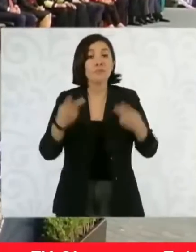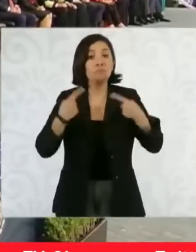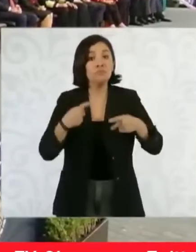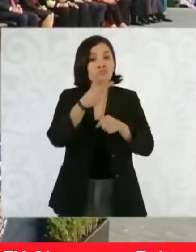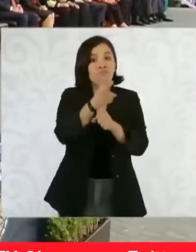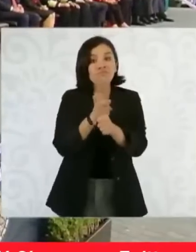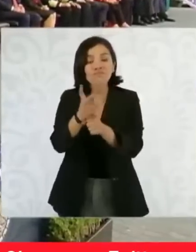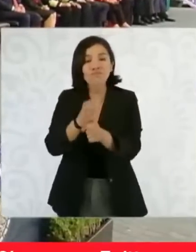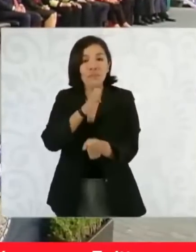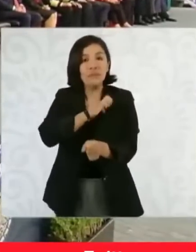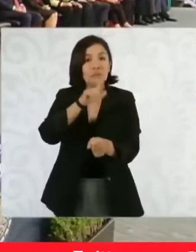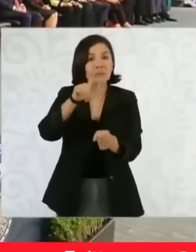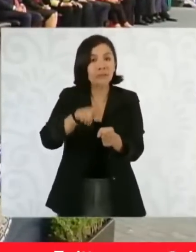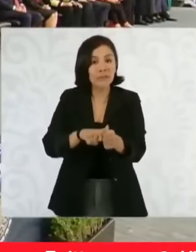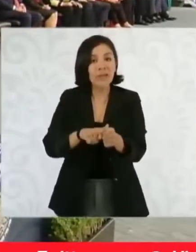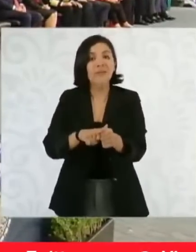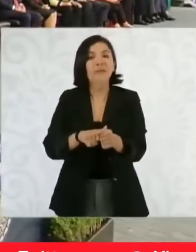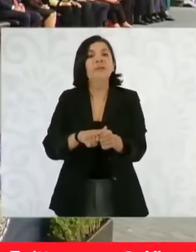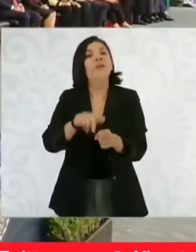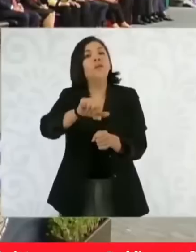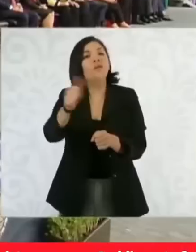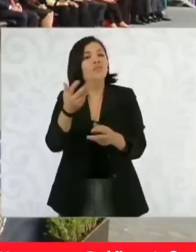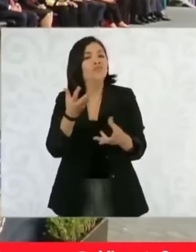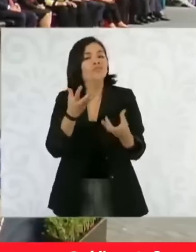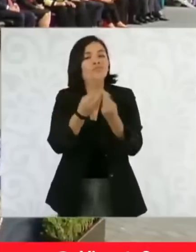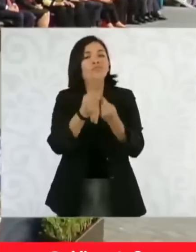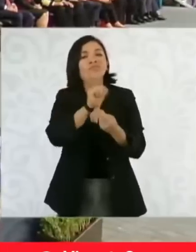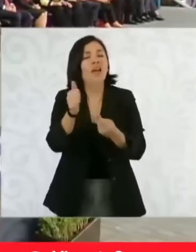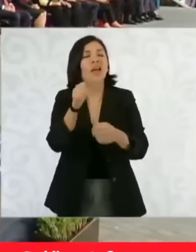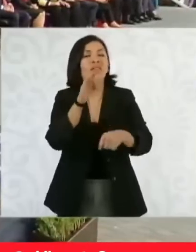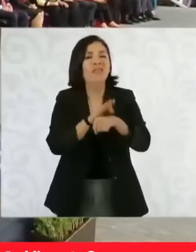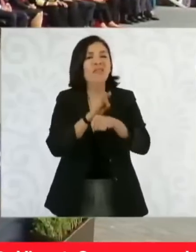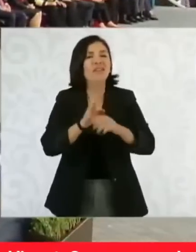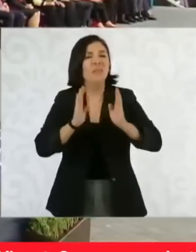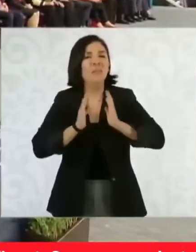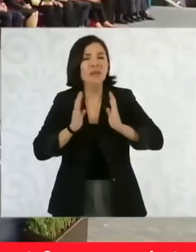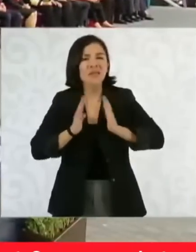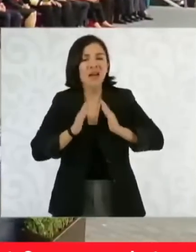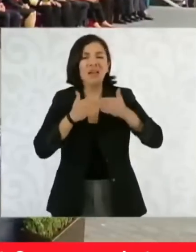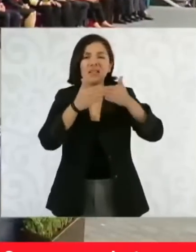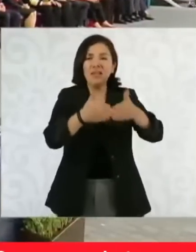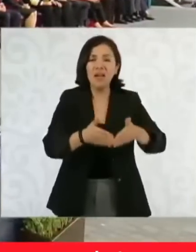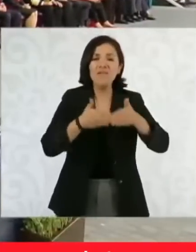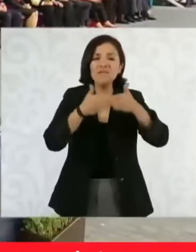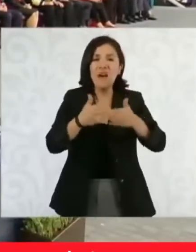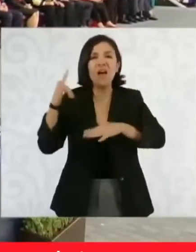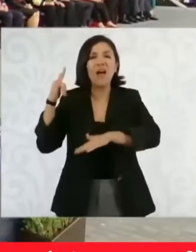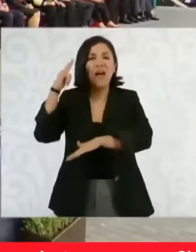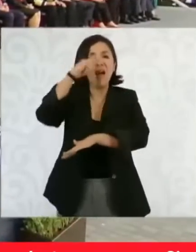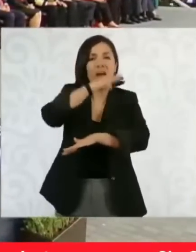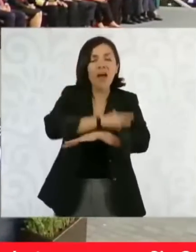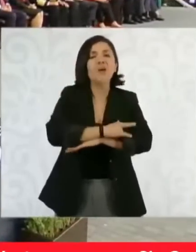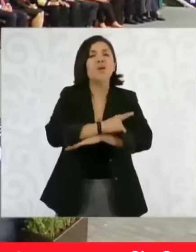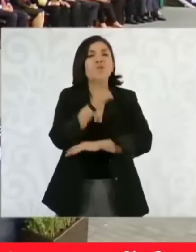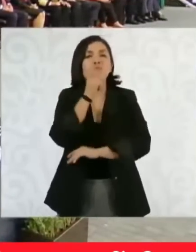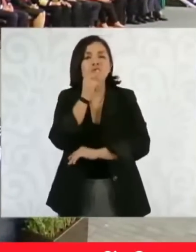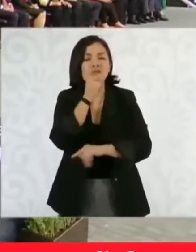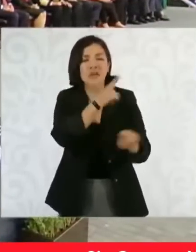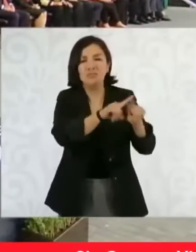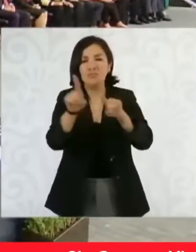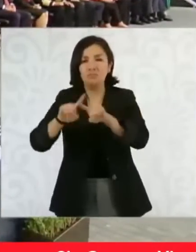invitados especiales, agregados de defensa, militares, navales, aéreos y